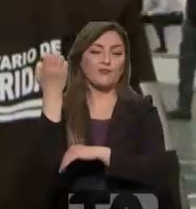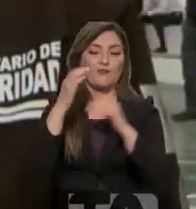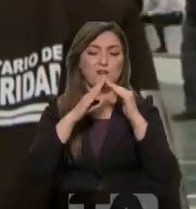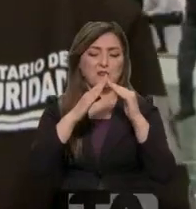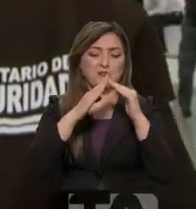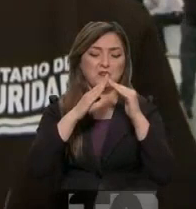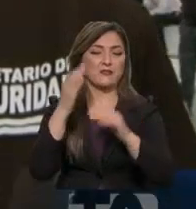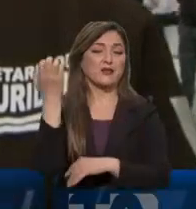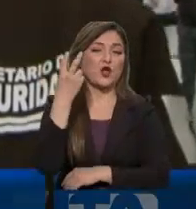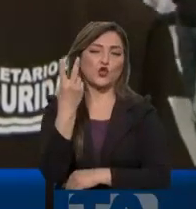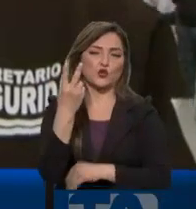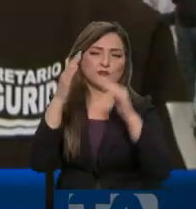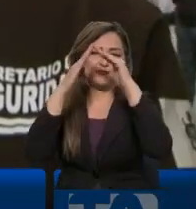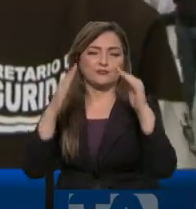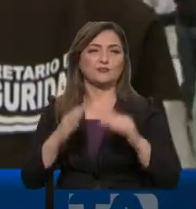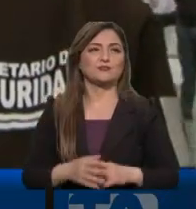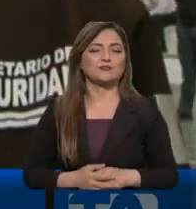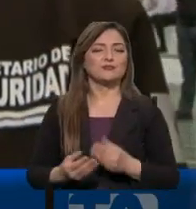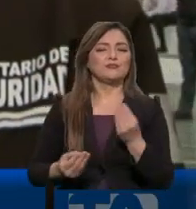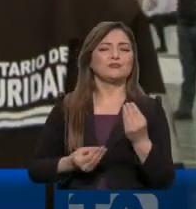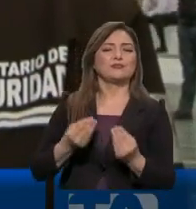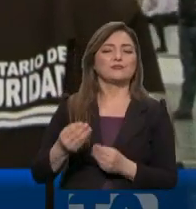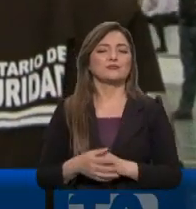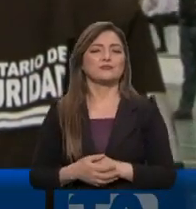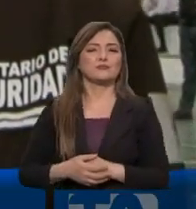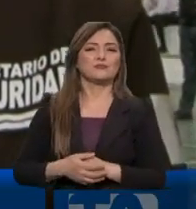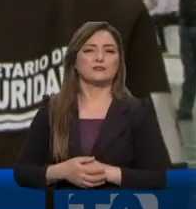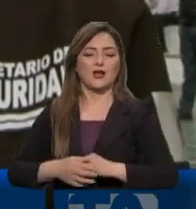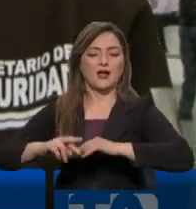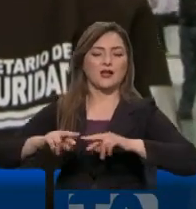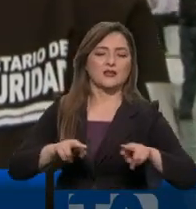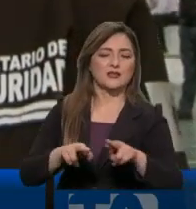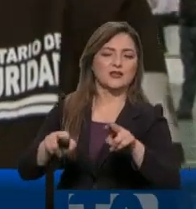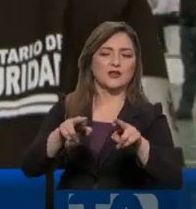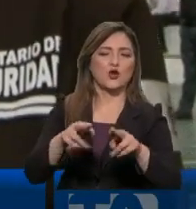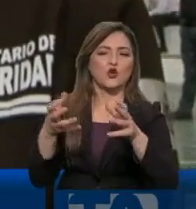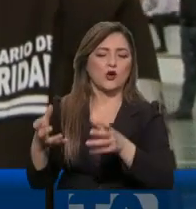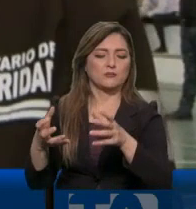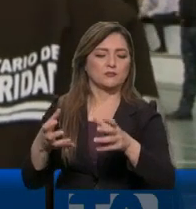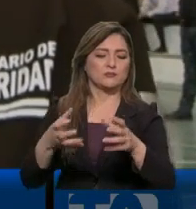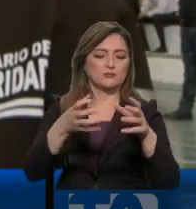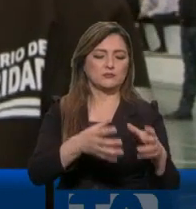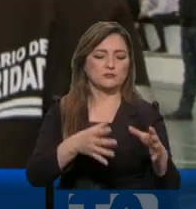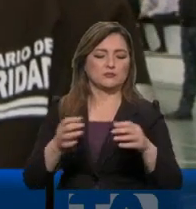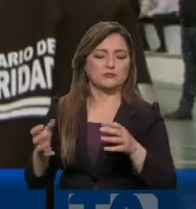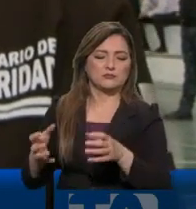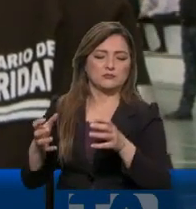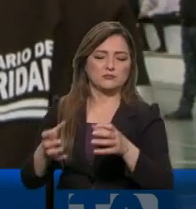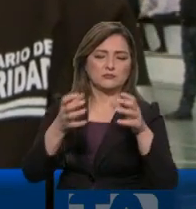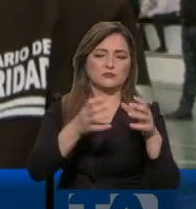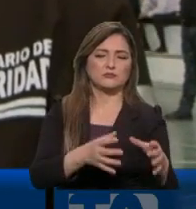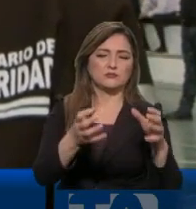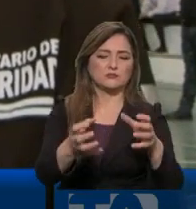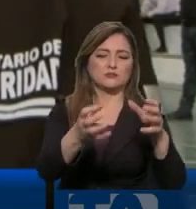Todo lo que estamos haciendo son los enrocamientos al filo del río a fin de proteger estos taludes para